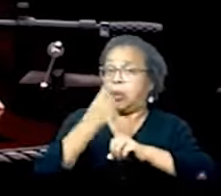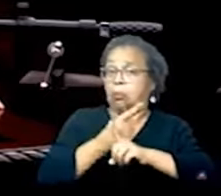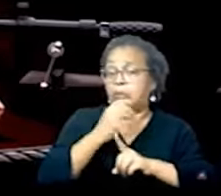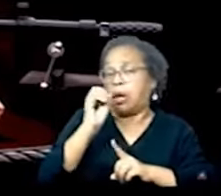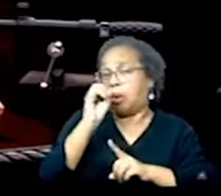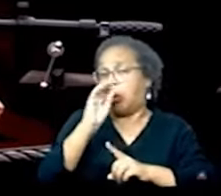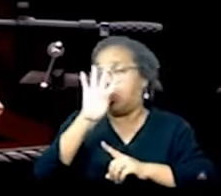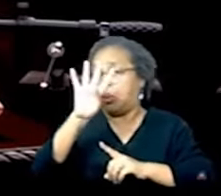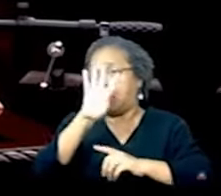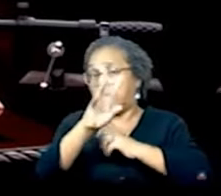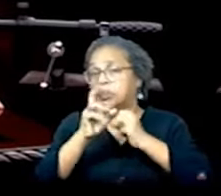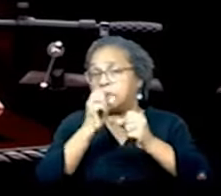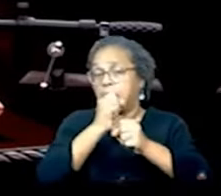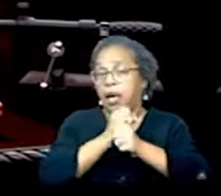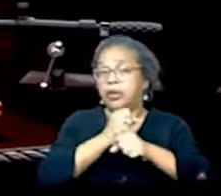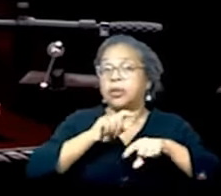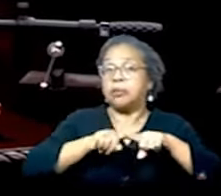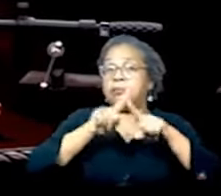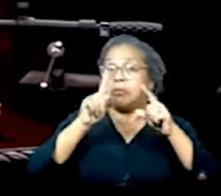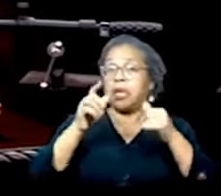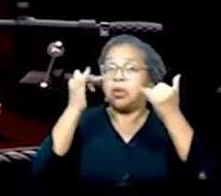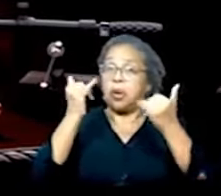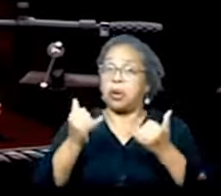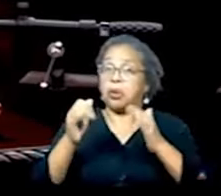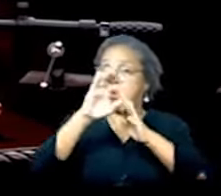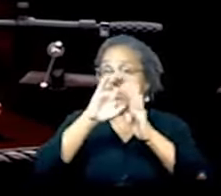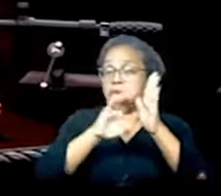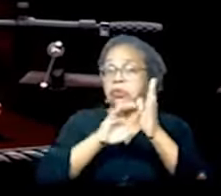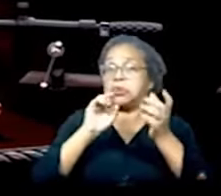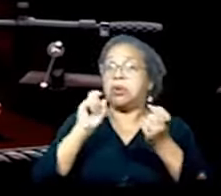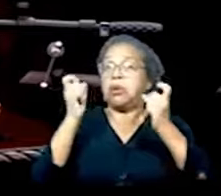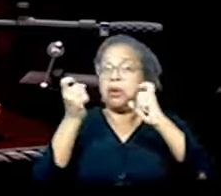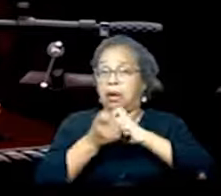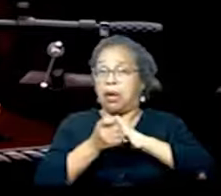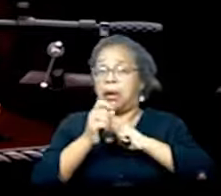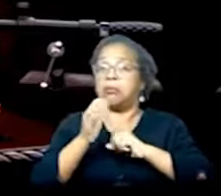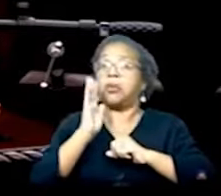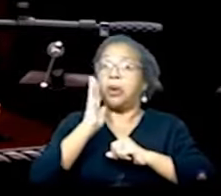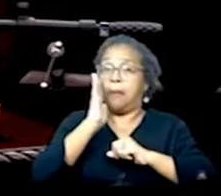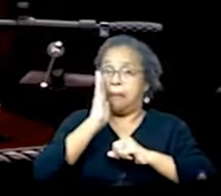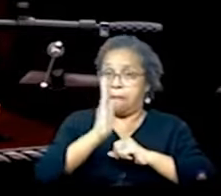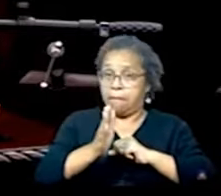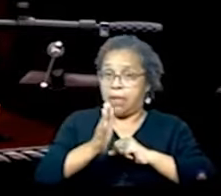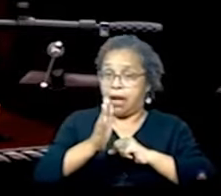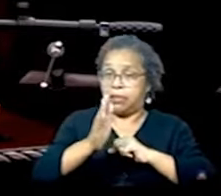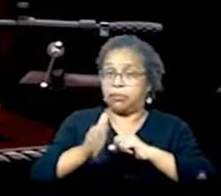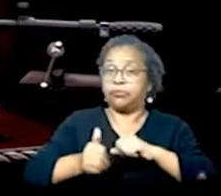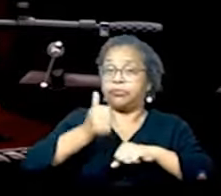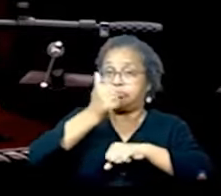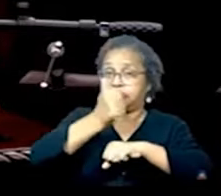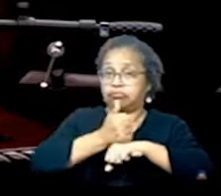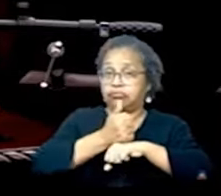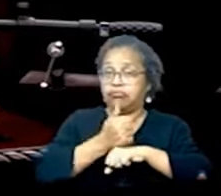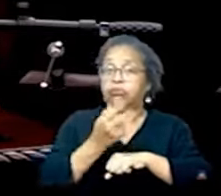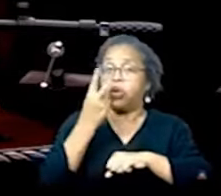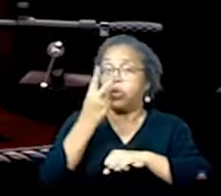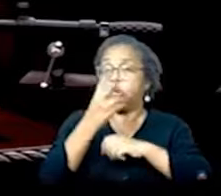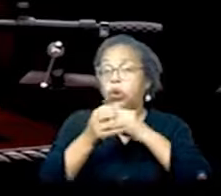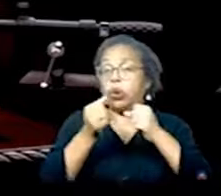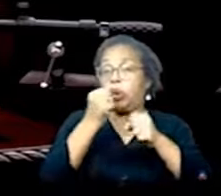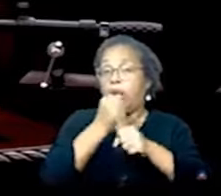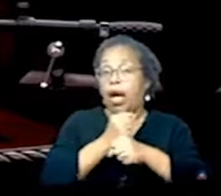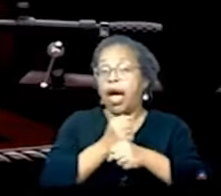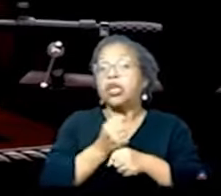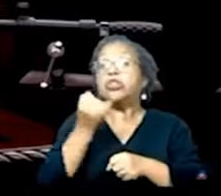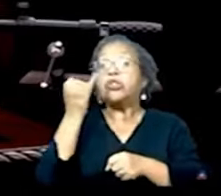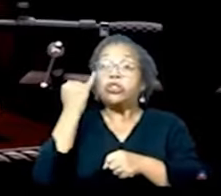y a partir de esta constitución, el procurador durará dos años. Si te porta bien, si te lleva de lo